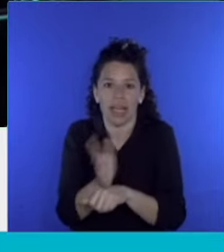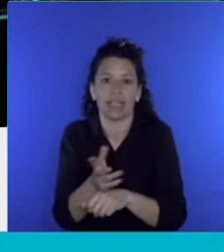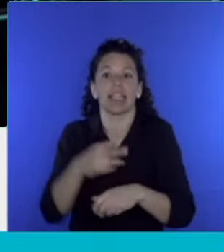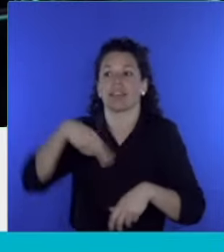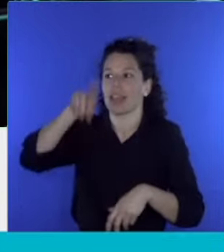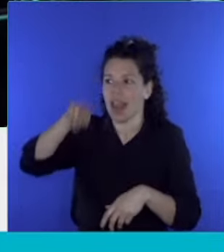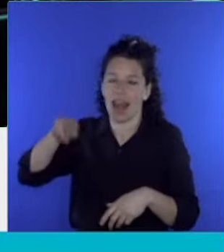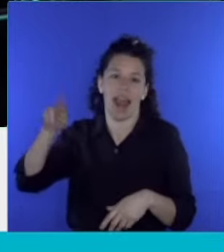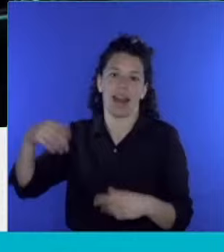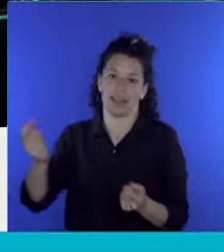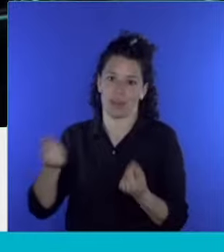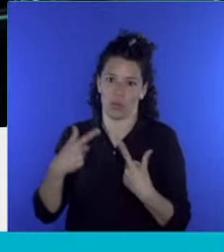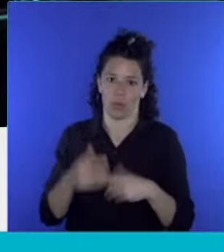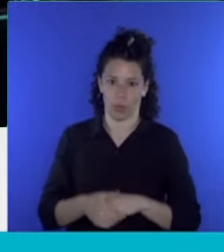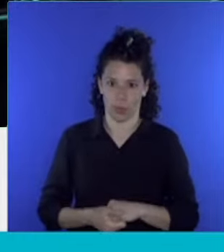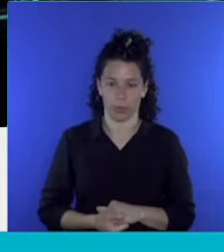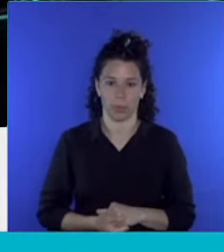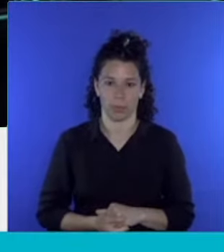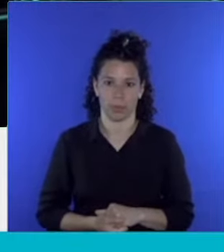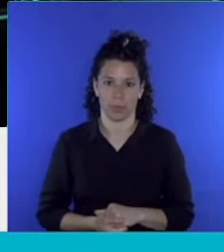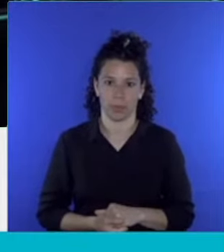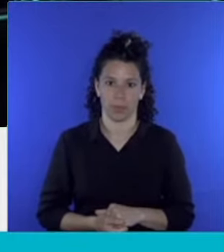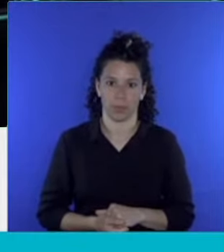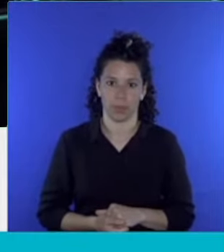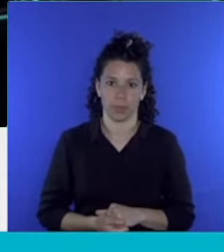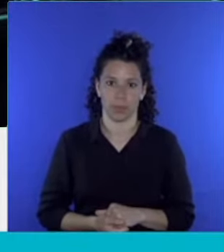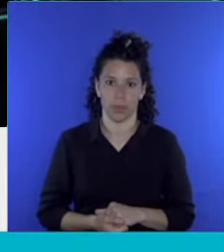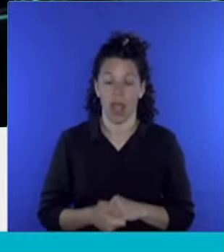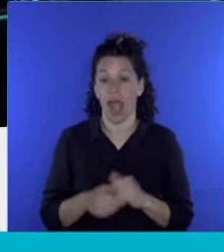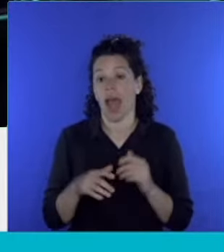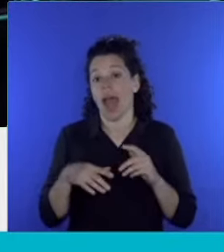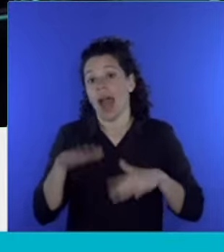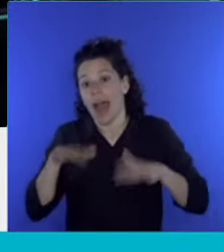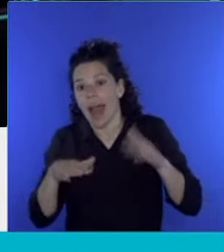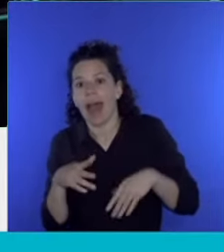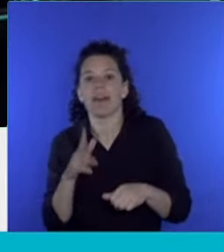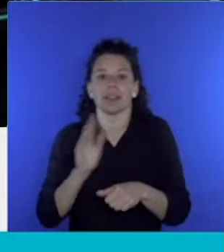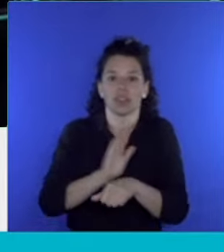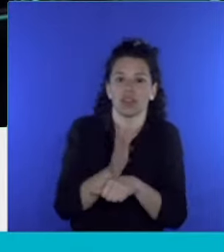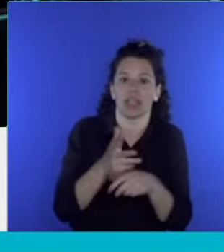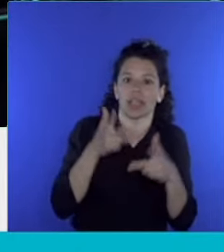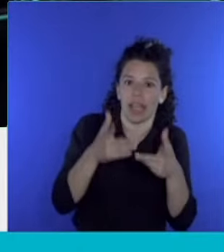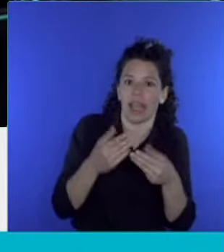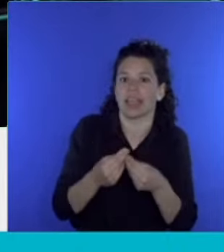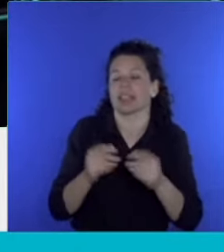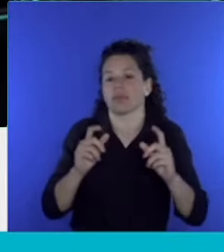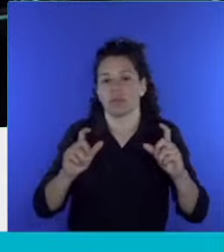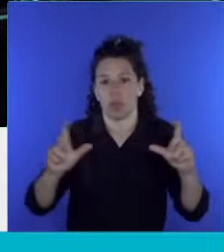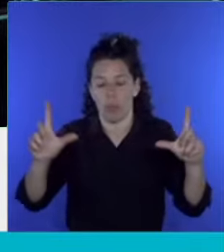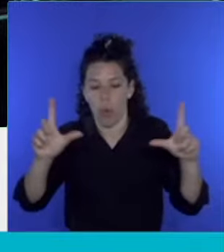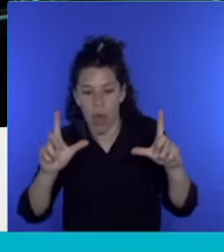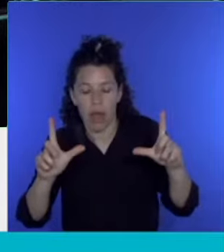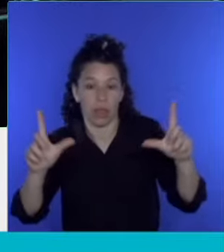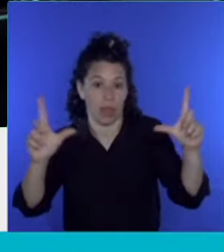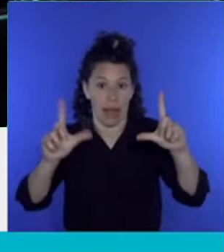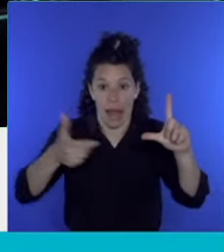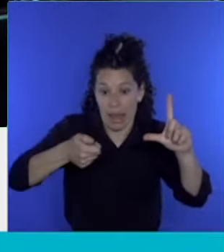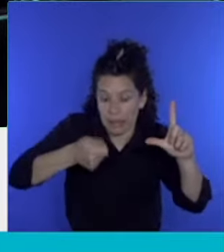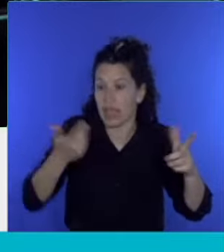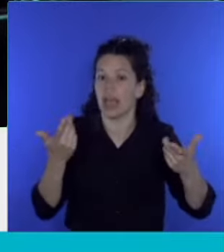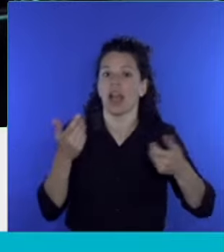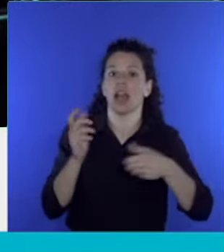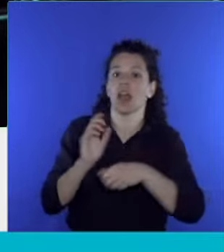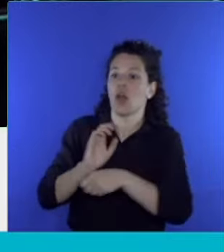quisiera como dicen a veces los artistas tener que prender la televisión o tener que ir a un cine o a un teatro y seguir viendo